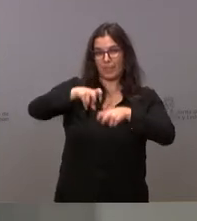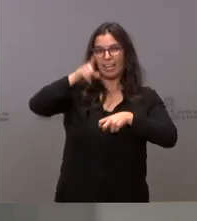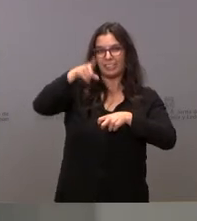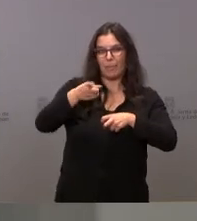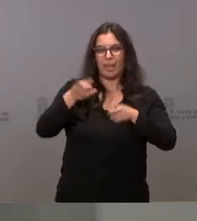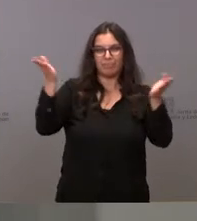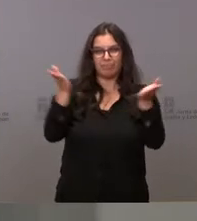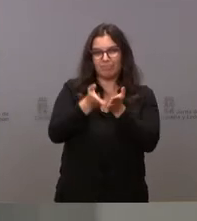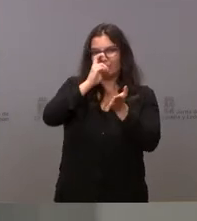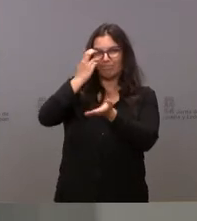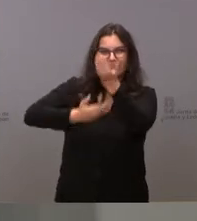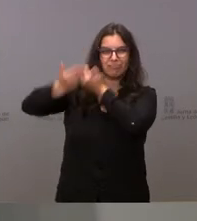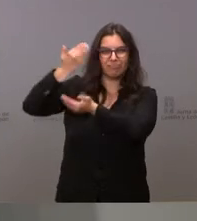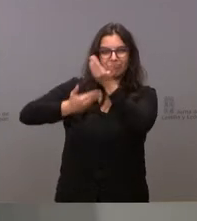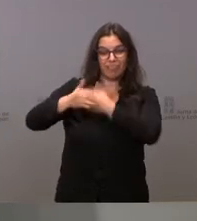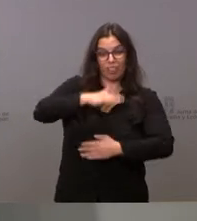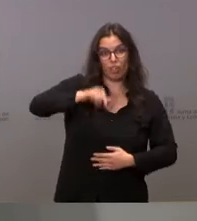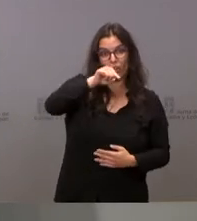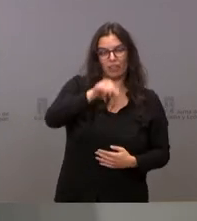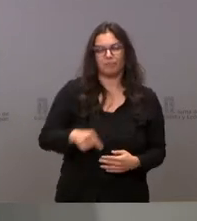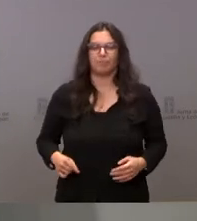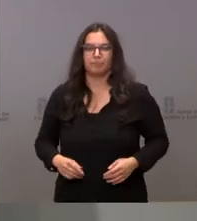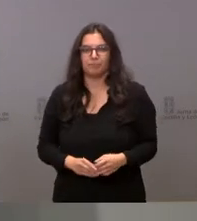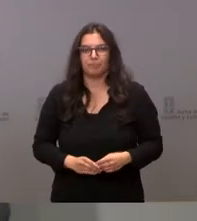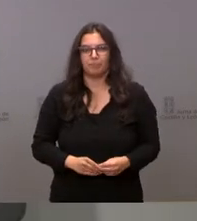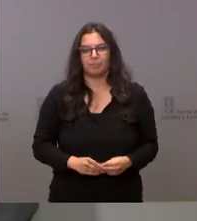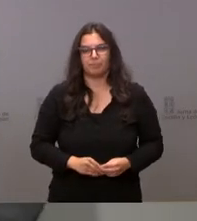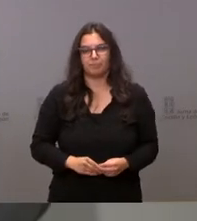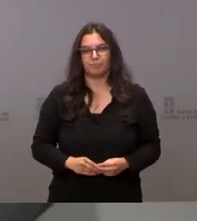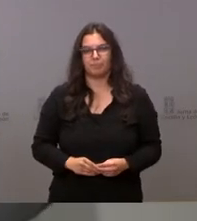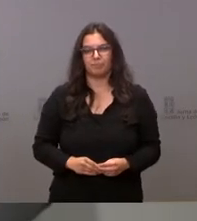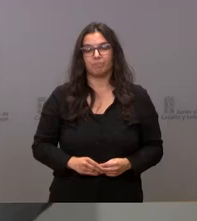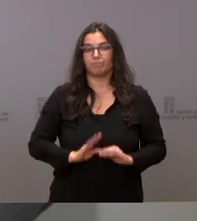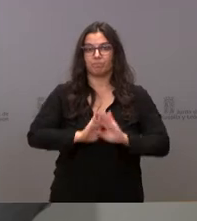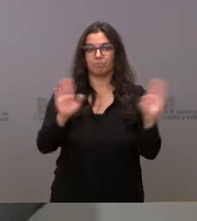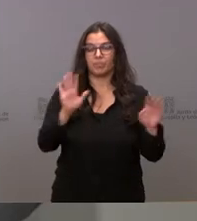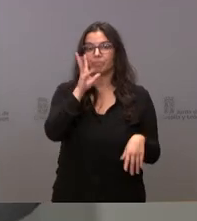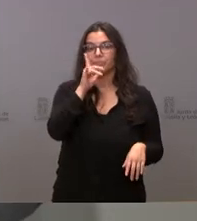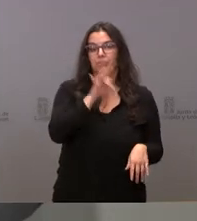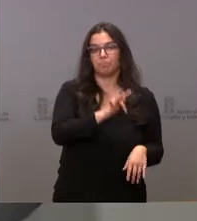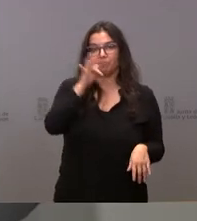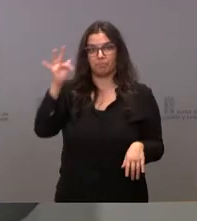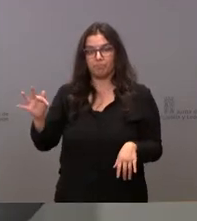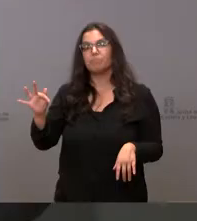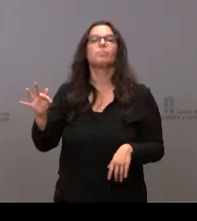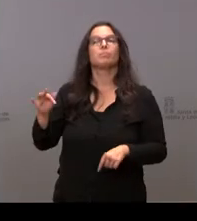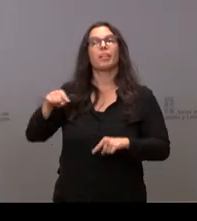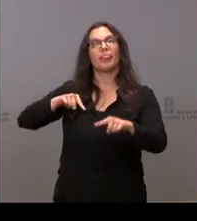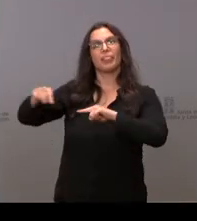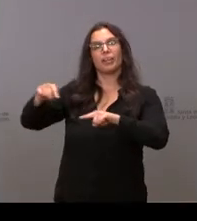que se llevan a cabo en ese espacio cultural. Sin más, paso la palabra a nuestro